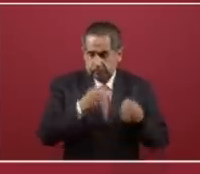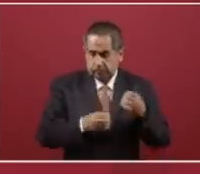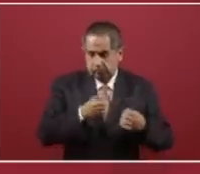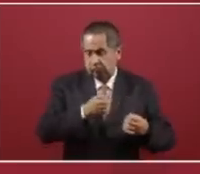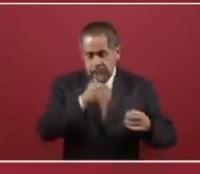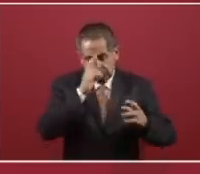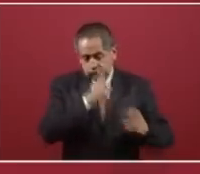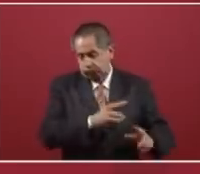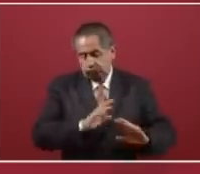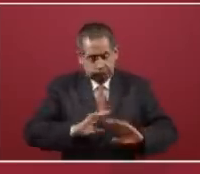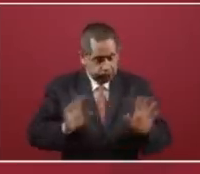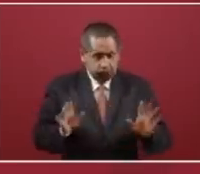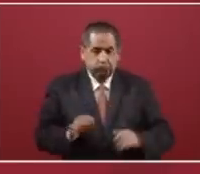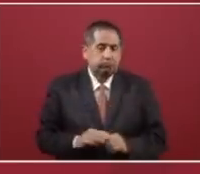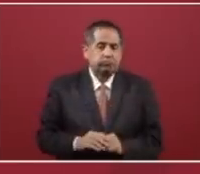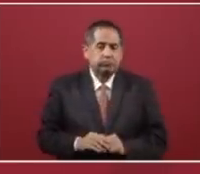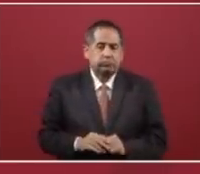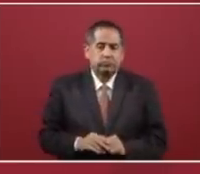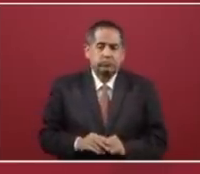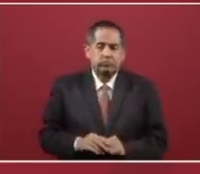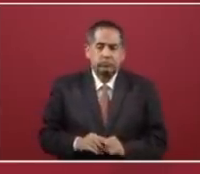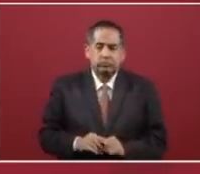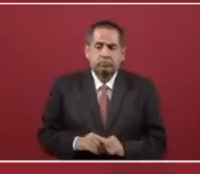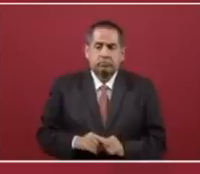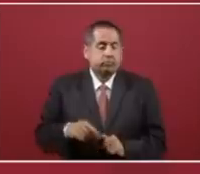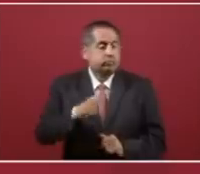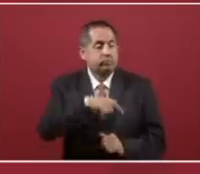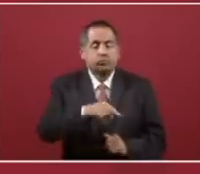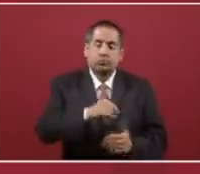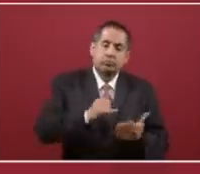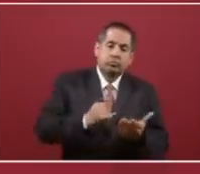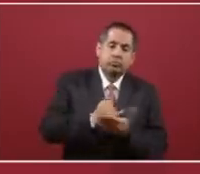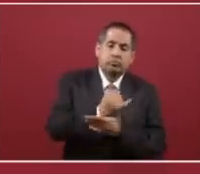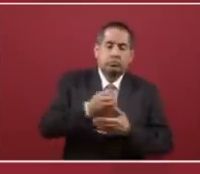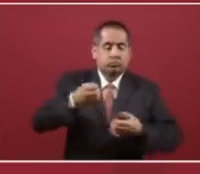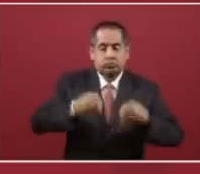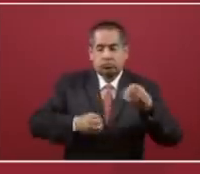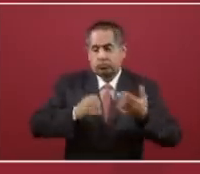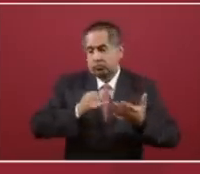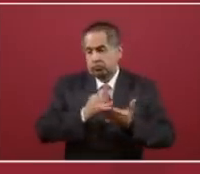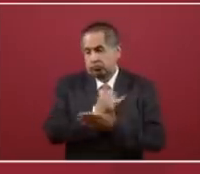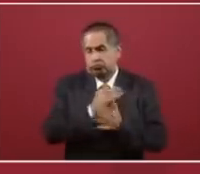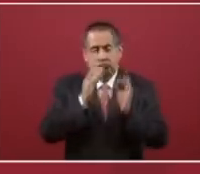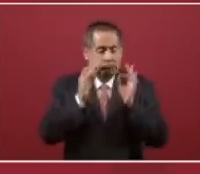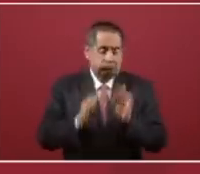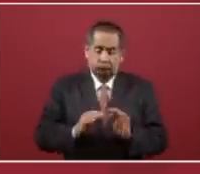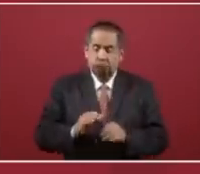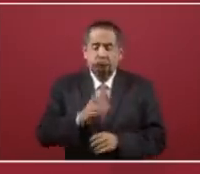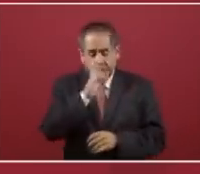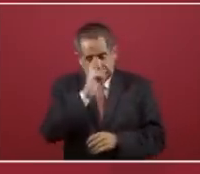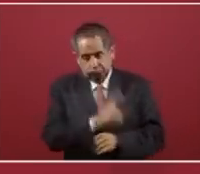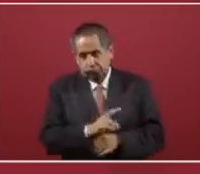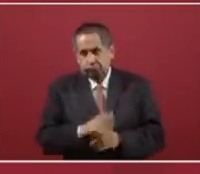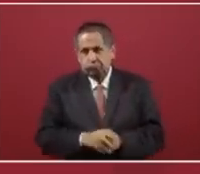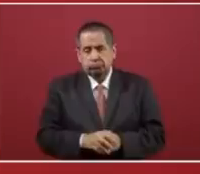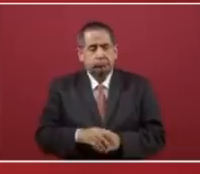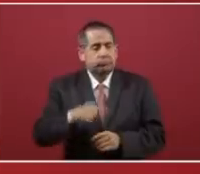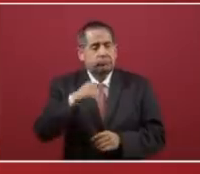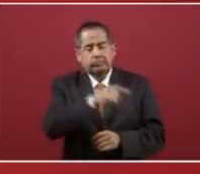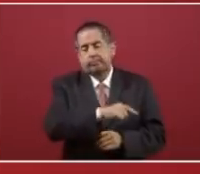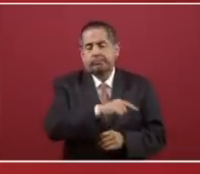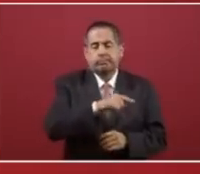todo lo que decidan los jueces lo que decida el poder